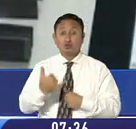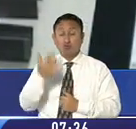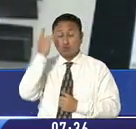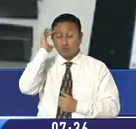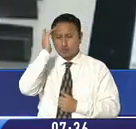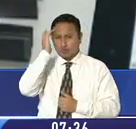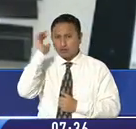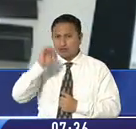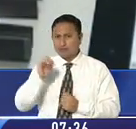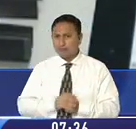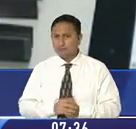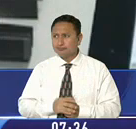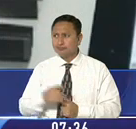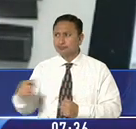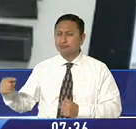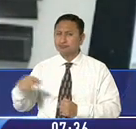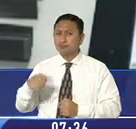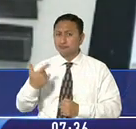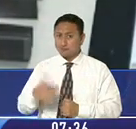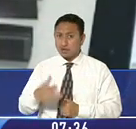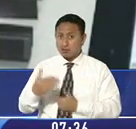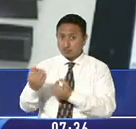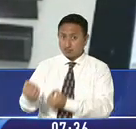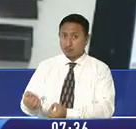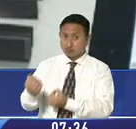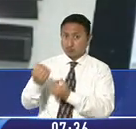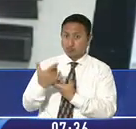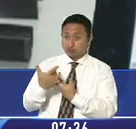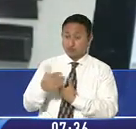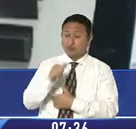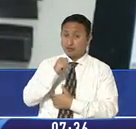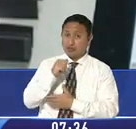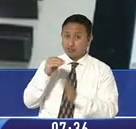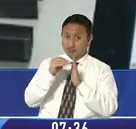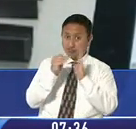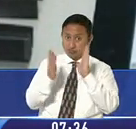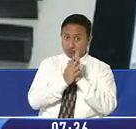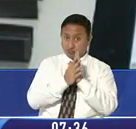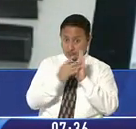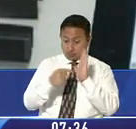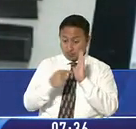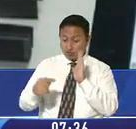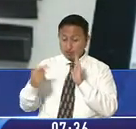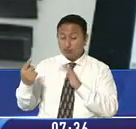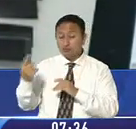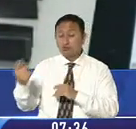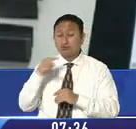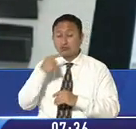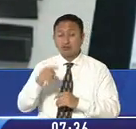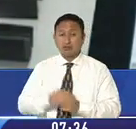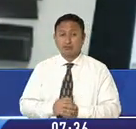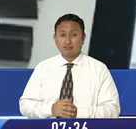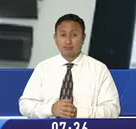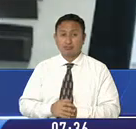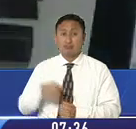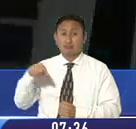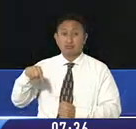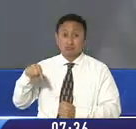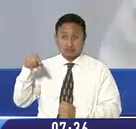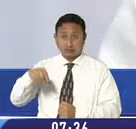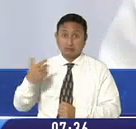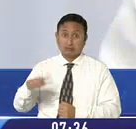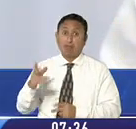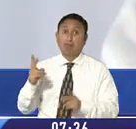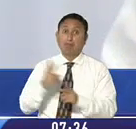un reporte que todavía no está publicado, pero que indica que podría ser más mortal. Se calcula